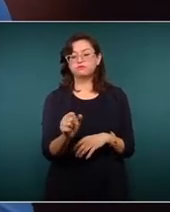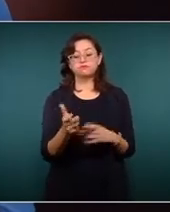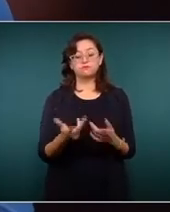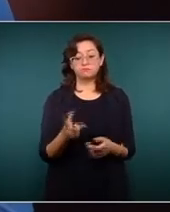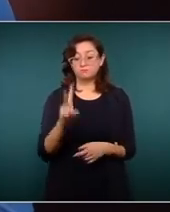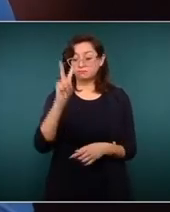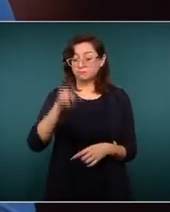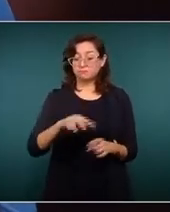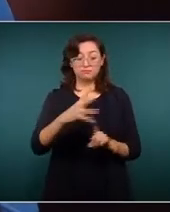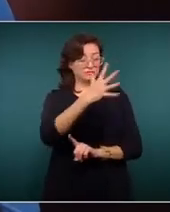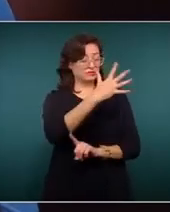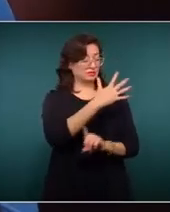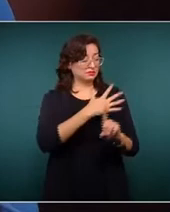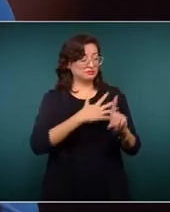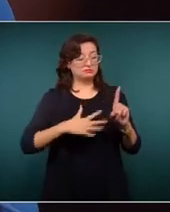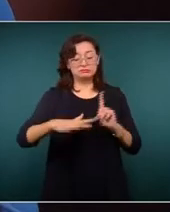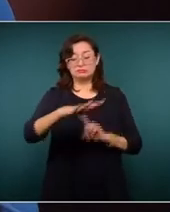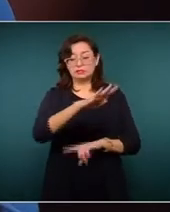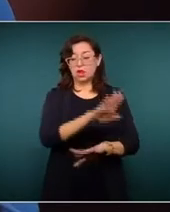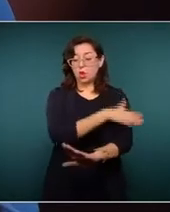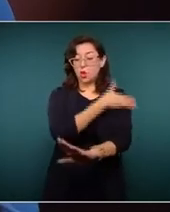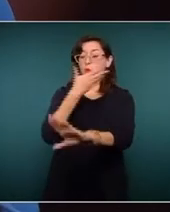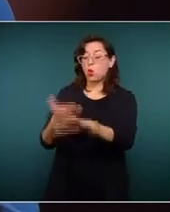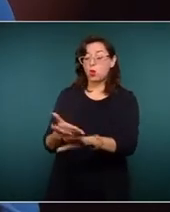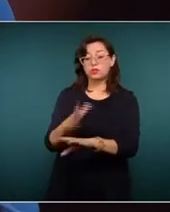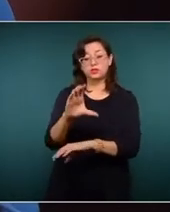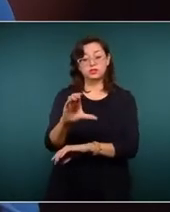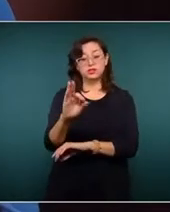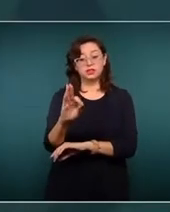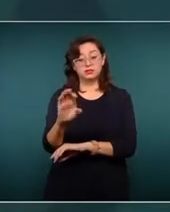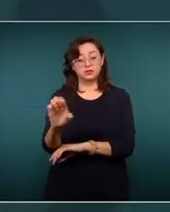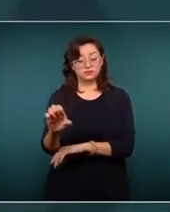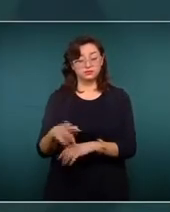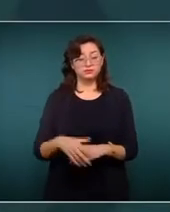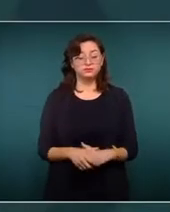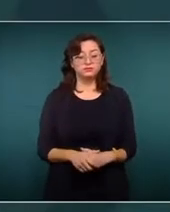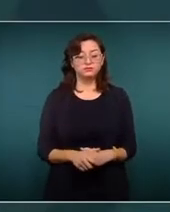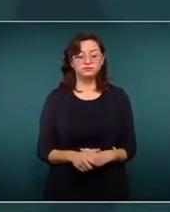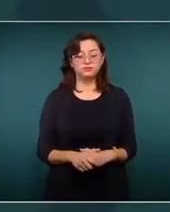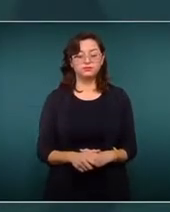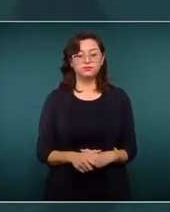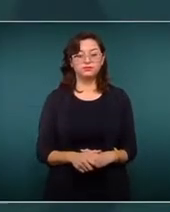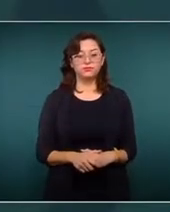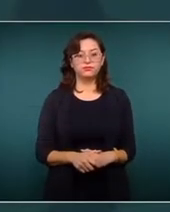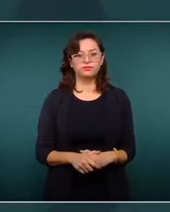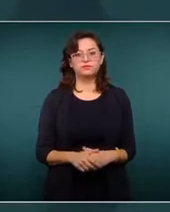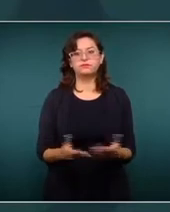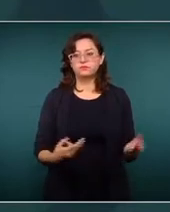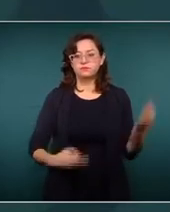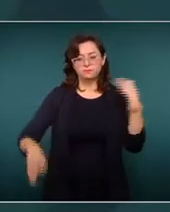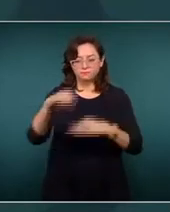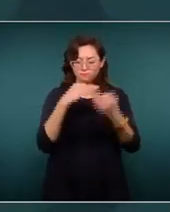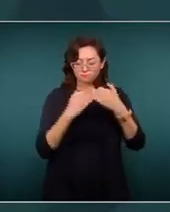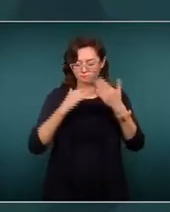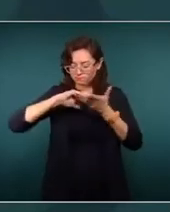condiciones muy desfavorables para la Comisión Federal de Electricidad. Todo fue hacer negocio